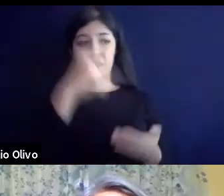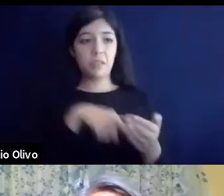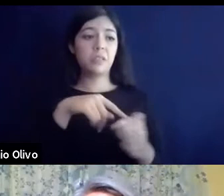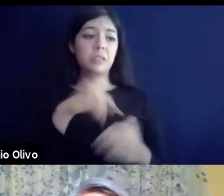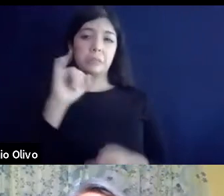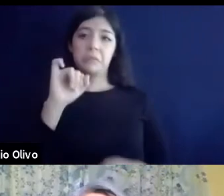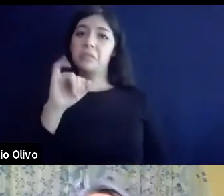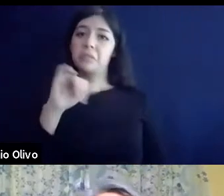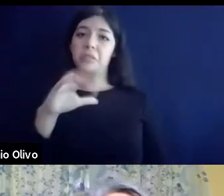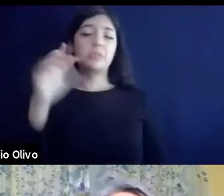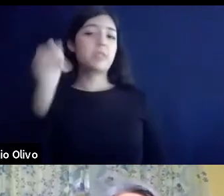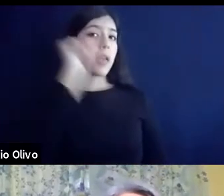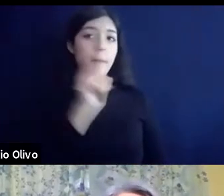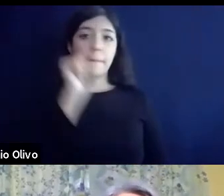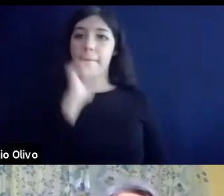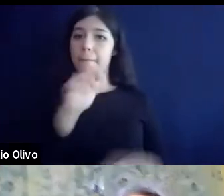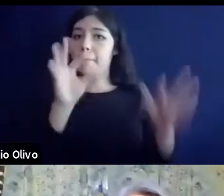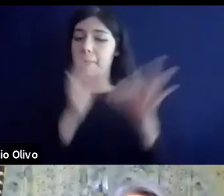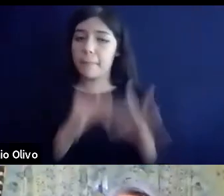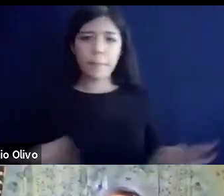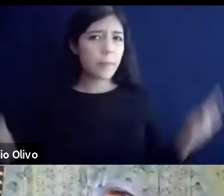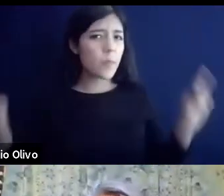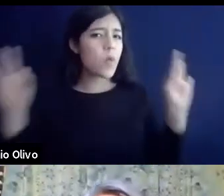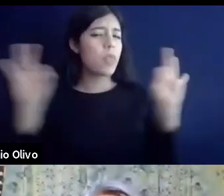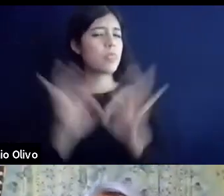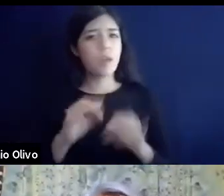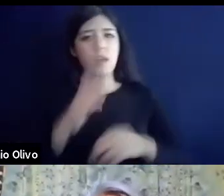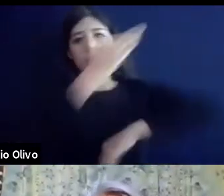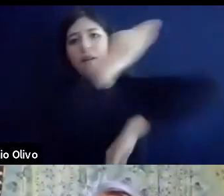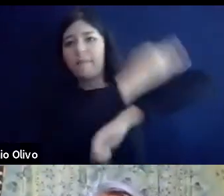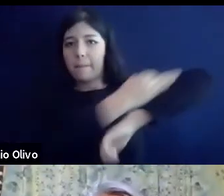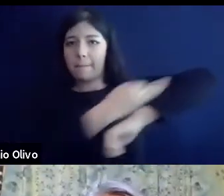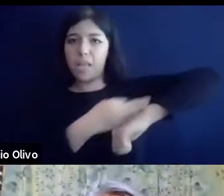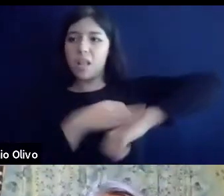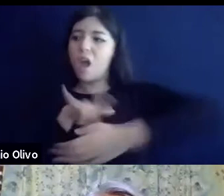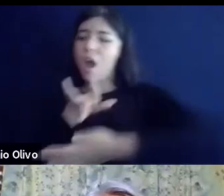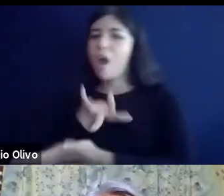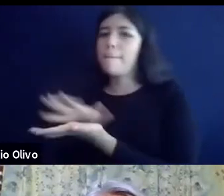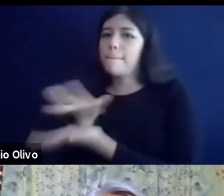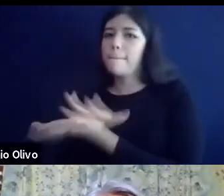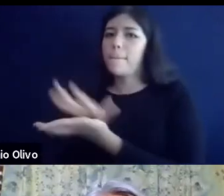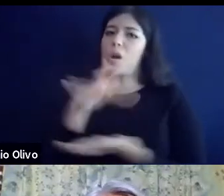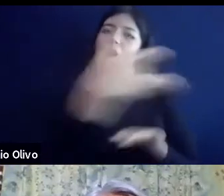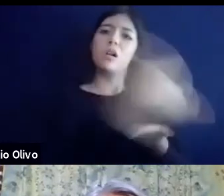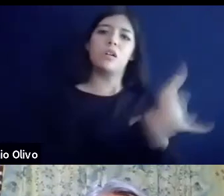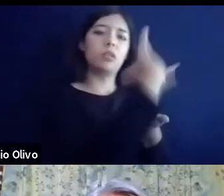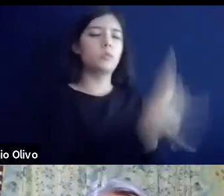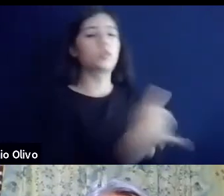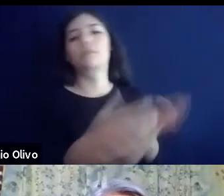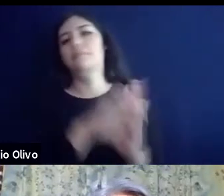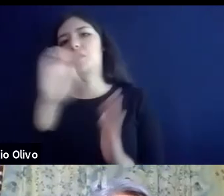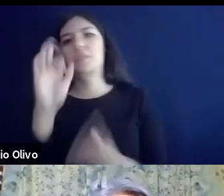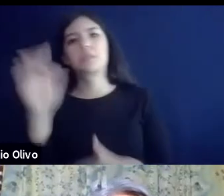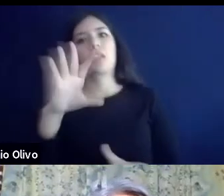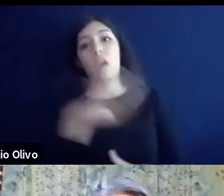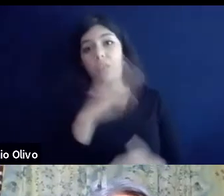muy importante el apoyo de la familia. Y cuando quieres una discapacidad de adolescente, por ejemplo,